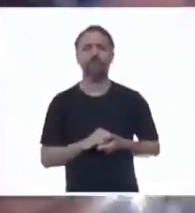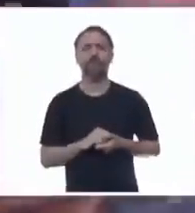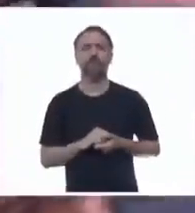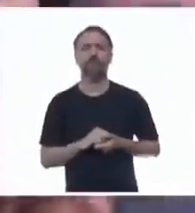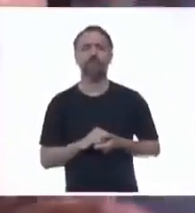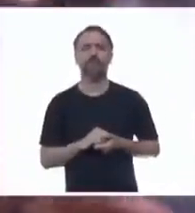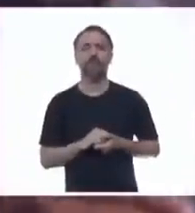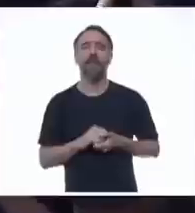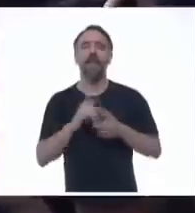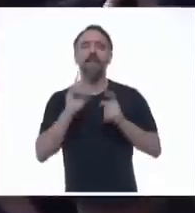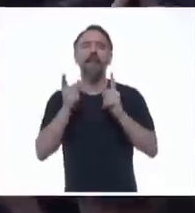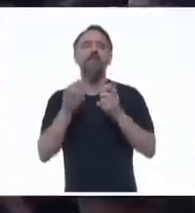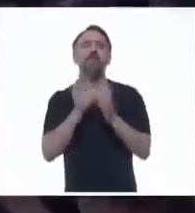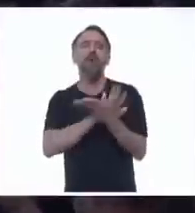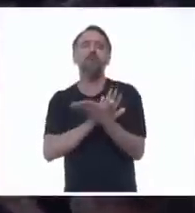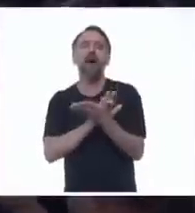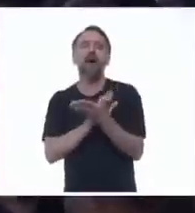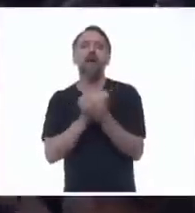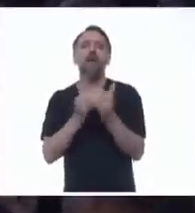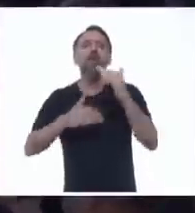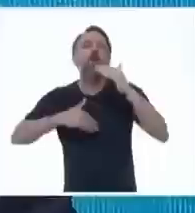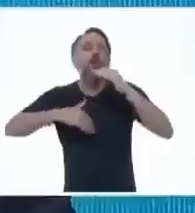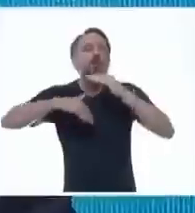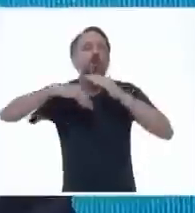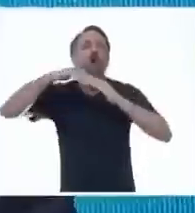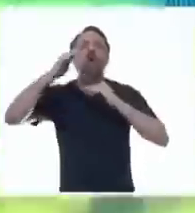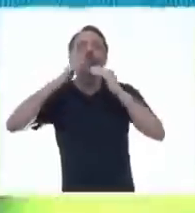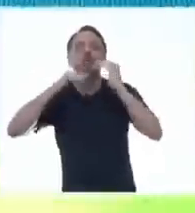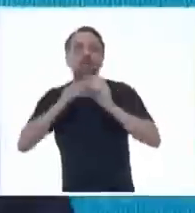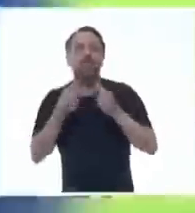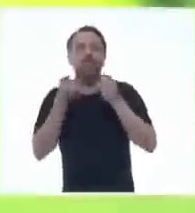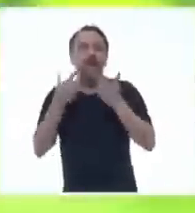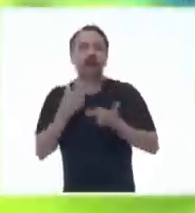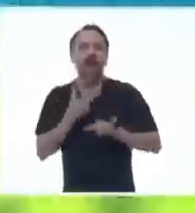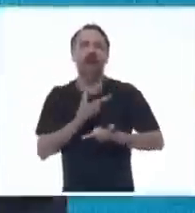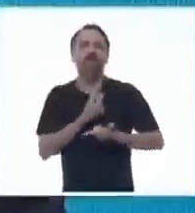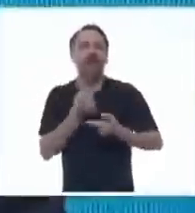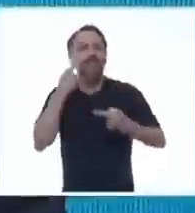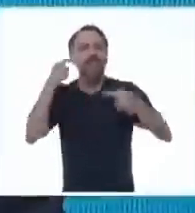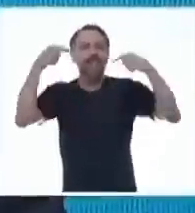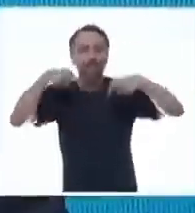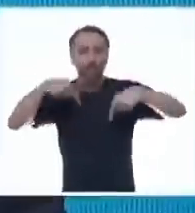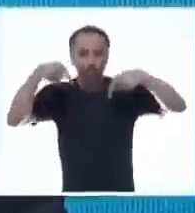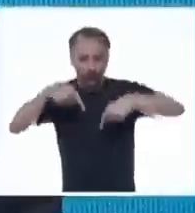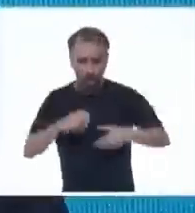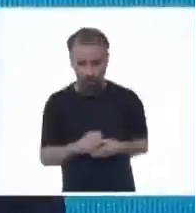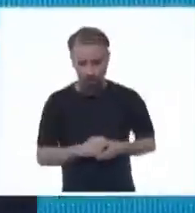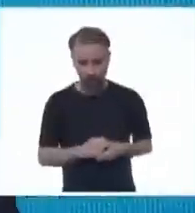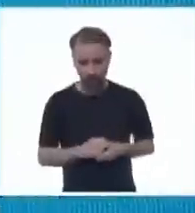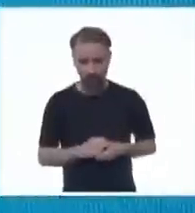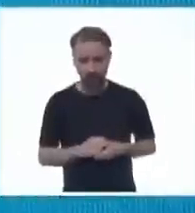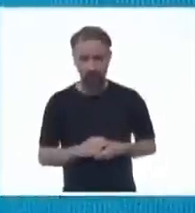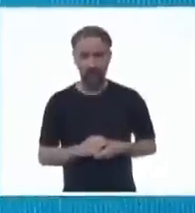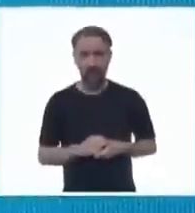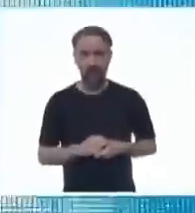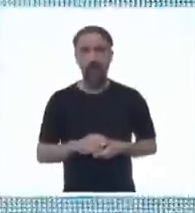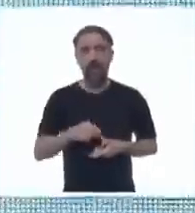como la construcción de valores institucionales que la